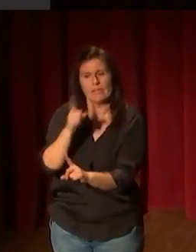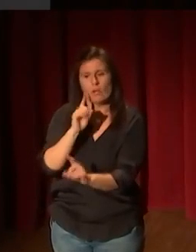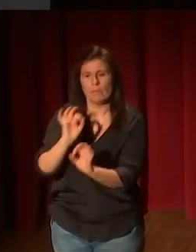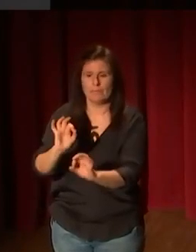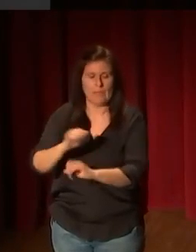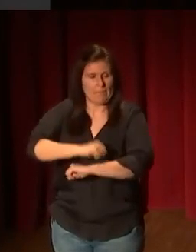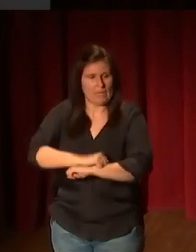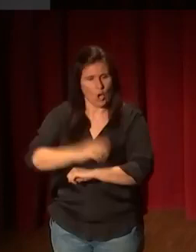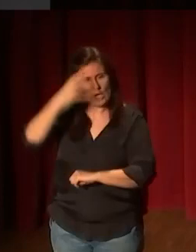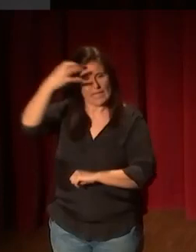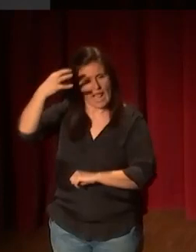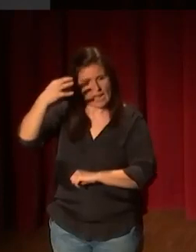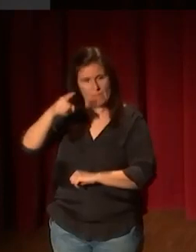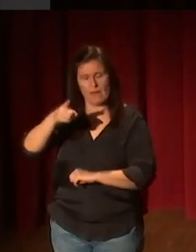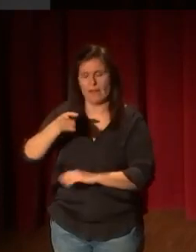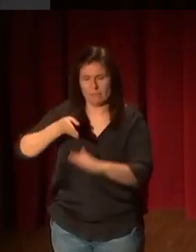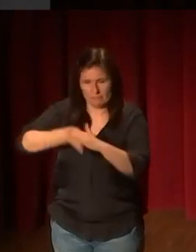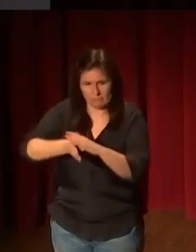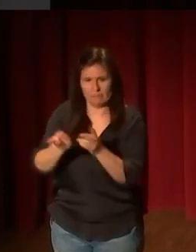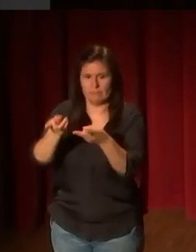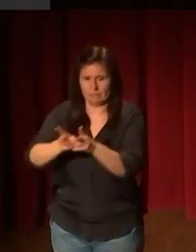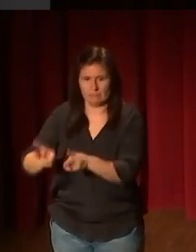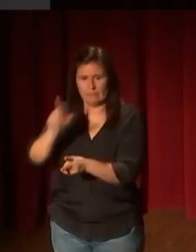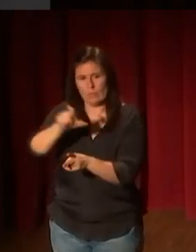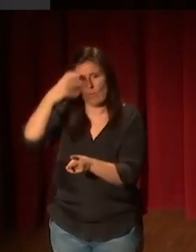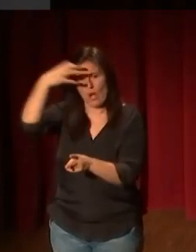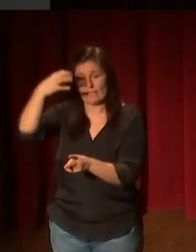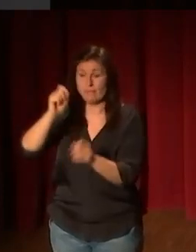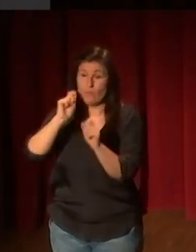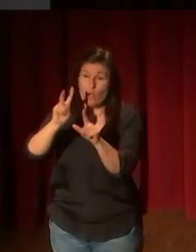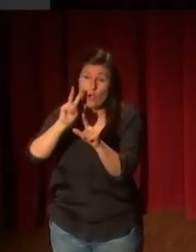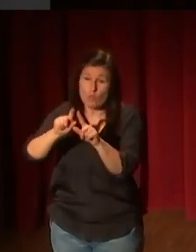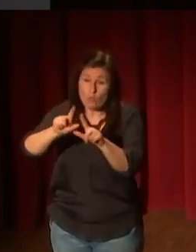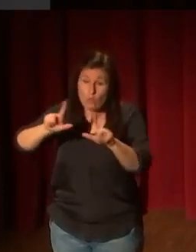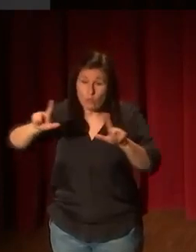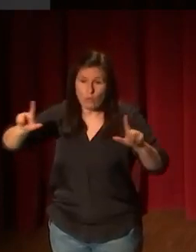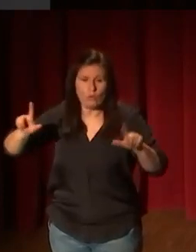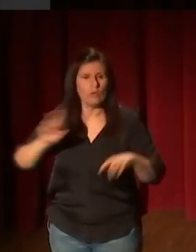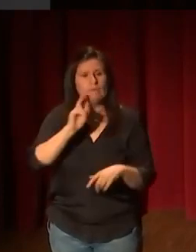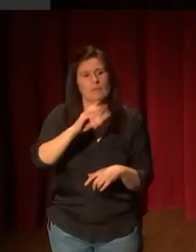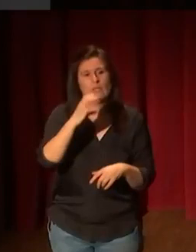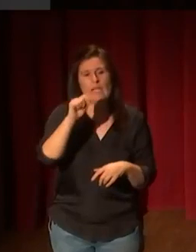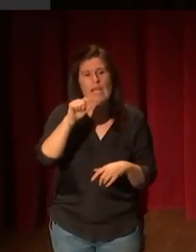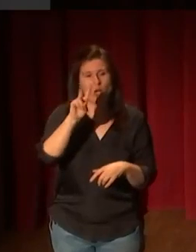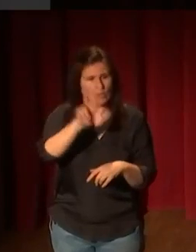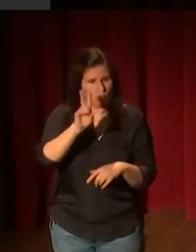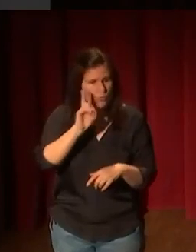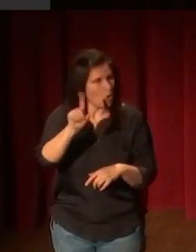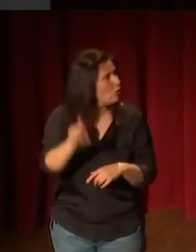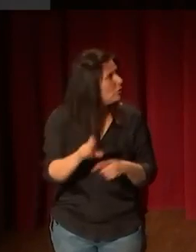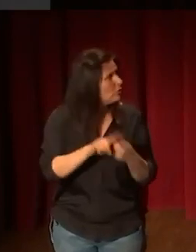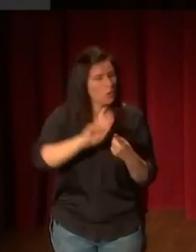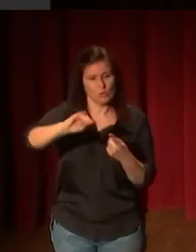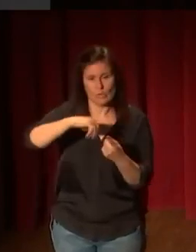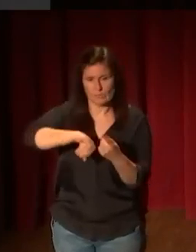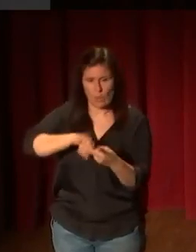palco real para alojar a los monarcas haciendo un zoom vemos perfectamente a carlos segundo a su